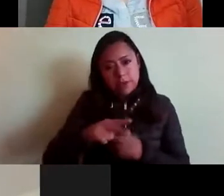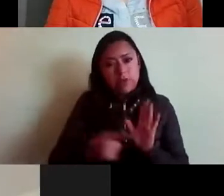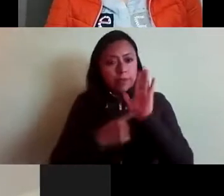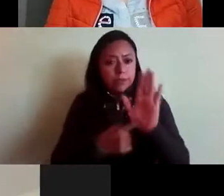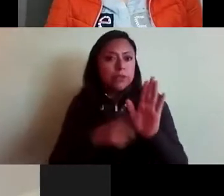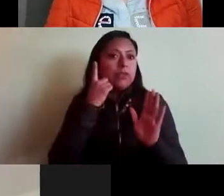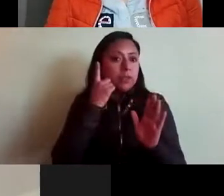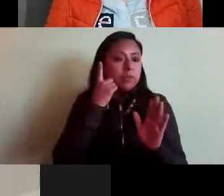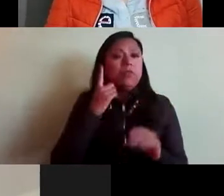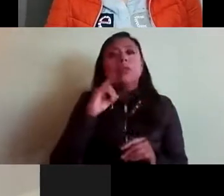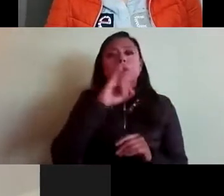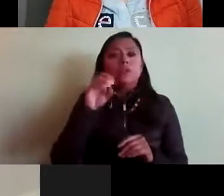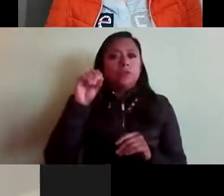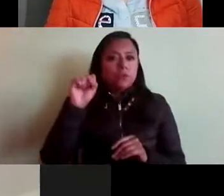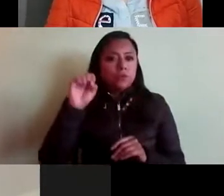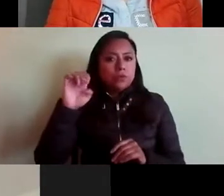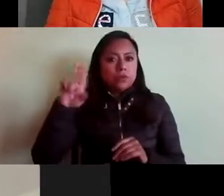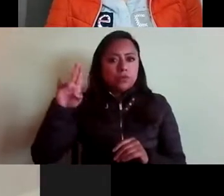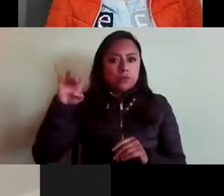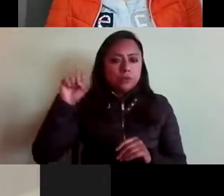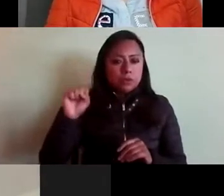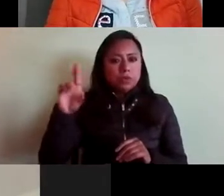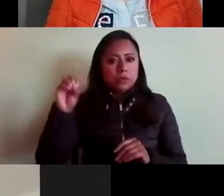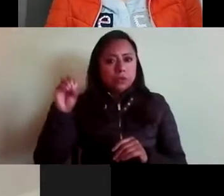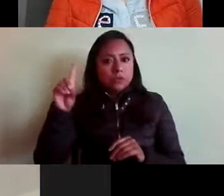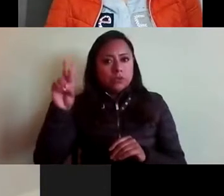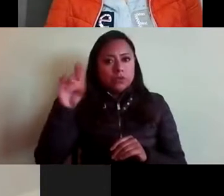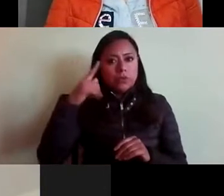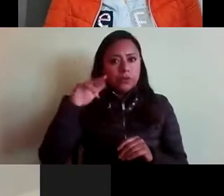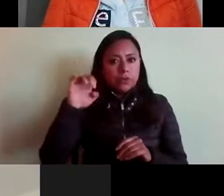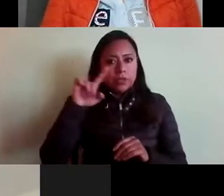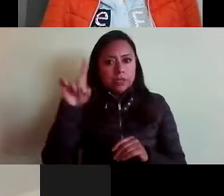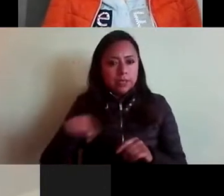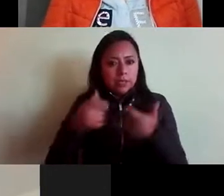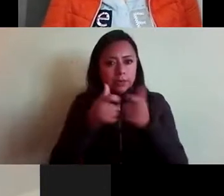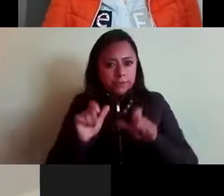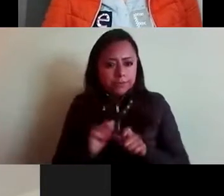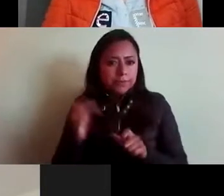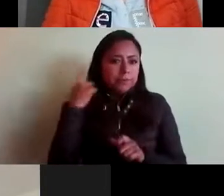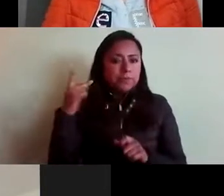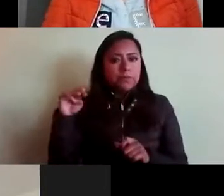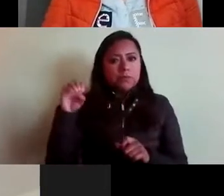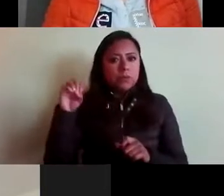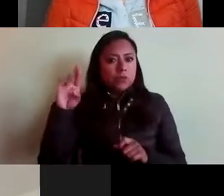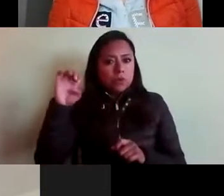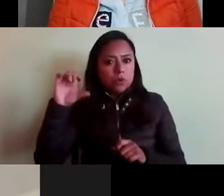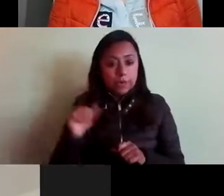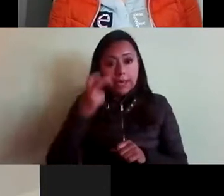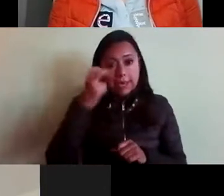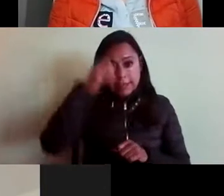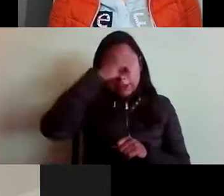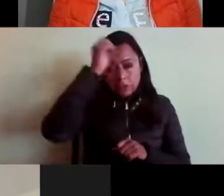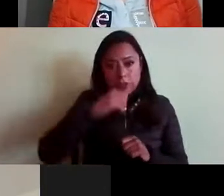Rodríguez Díaz de León, integrante del Grupo Parlamentario de Morena La opinión considera viable